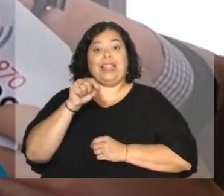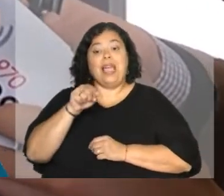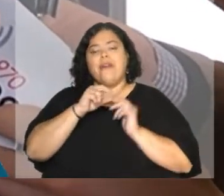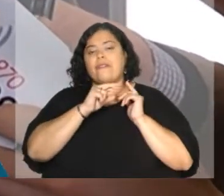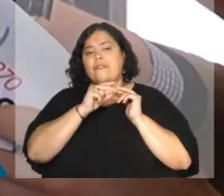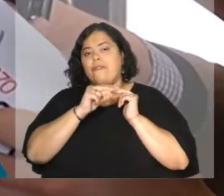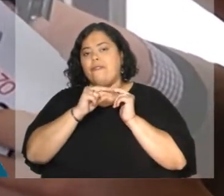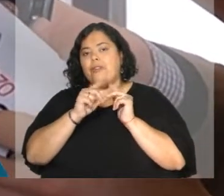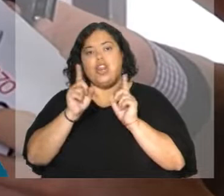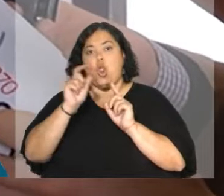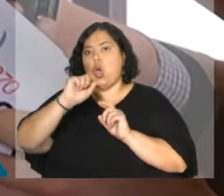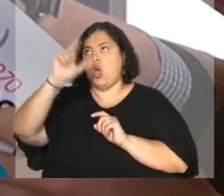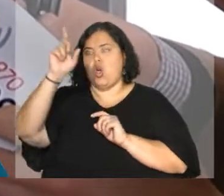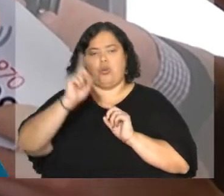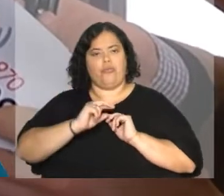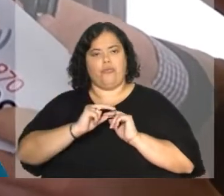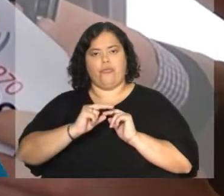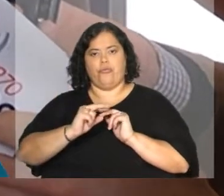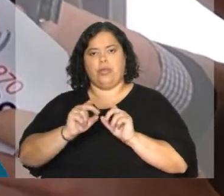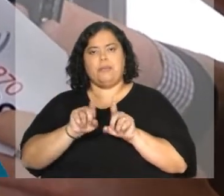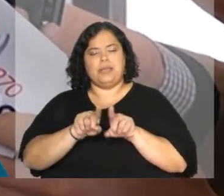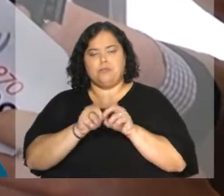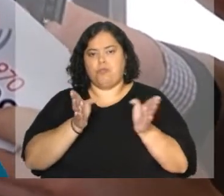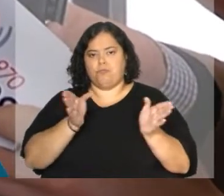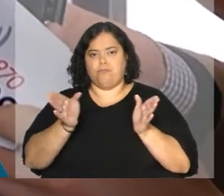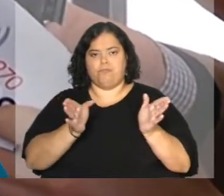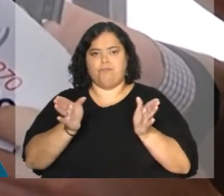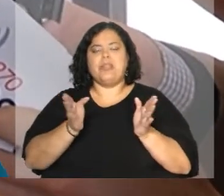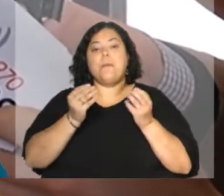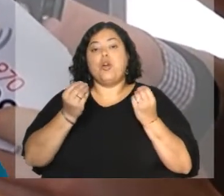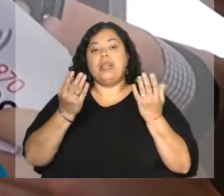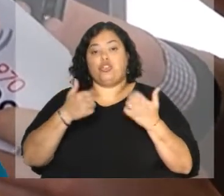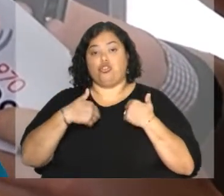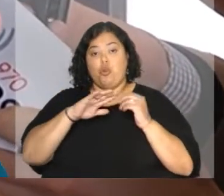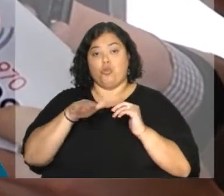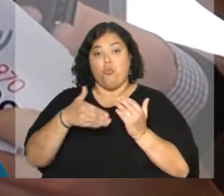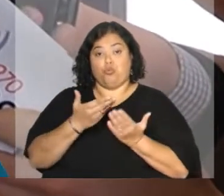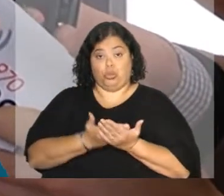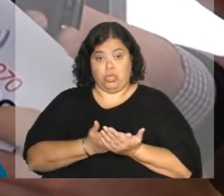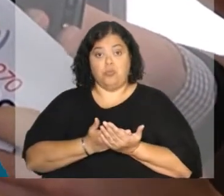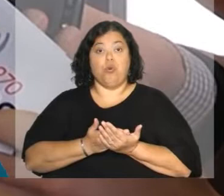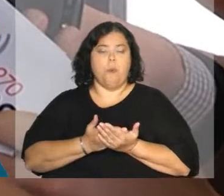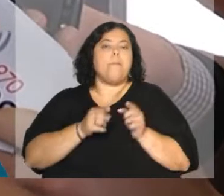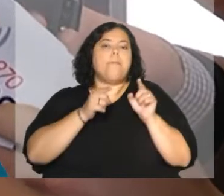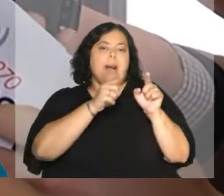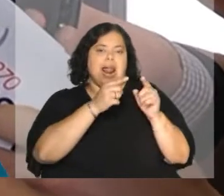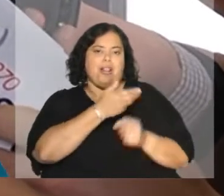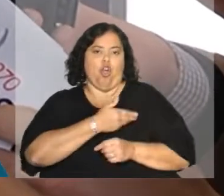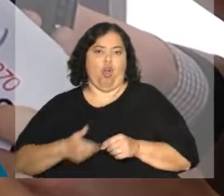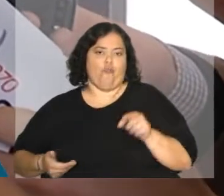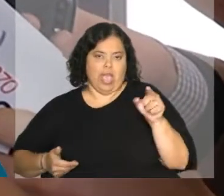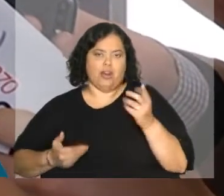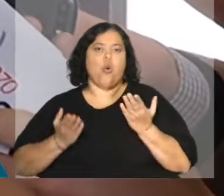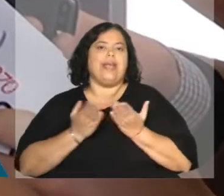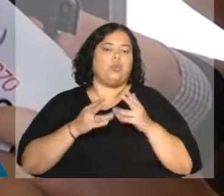mantenerlos, en determinados parámetros. Para eso nosotros hemos propuesto, por supuesto, para estudio del Poder Ejecutivo y en